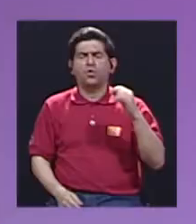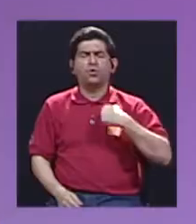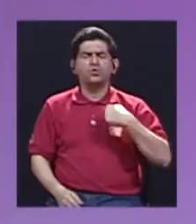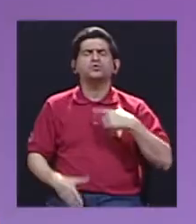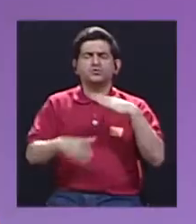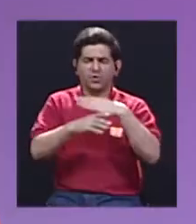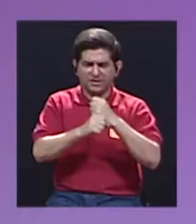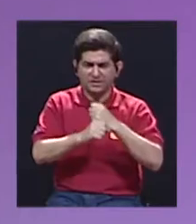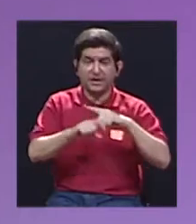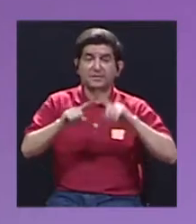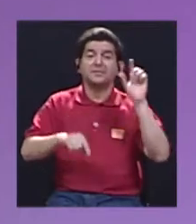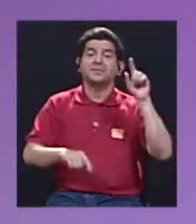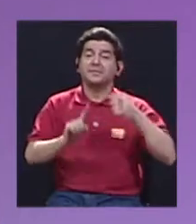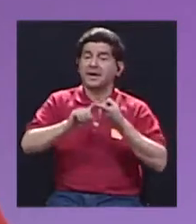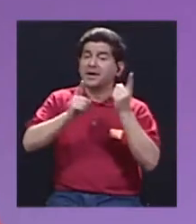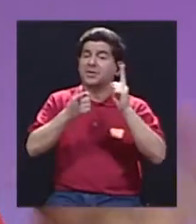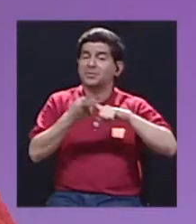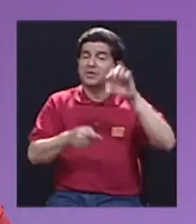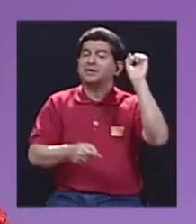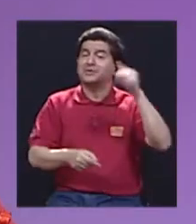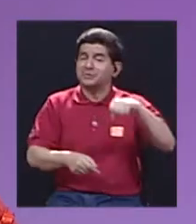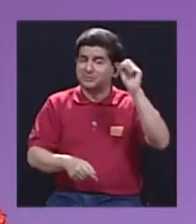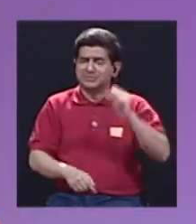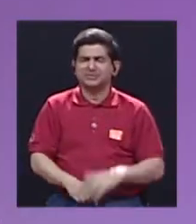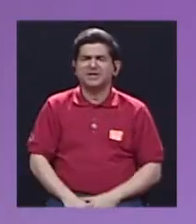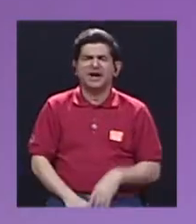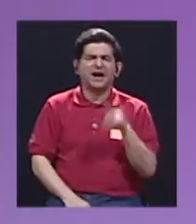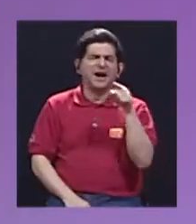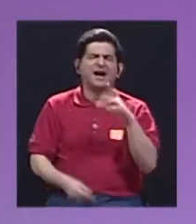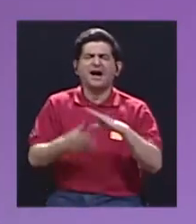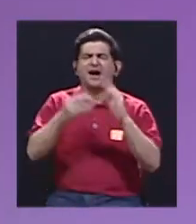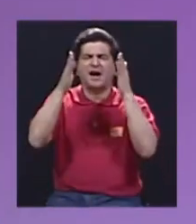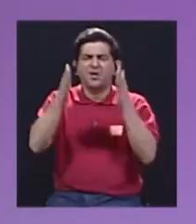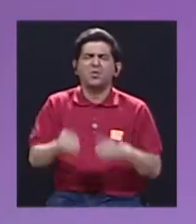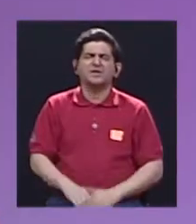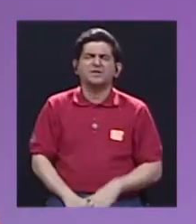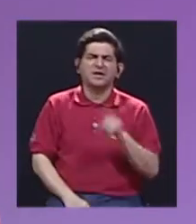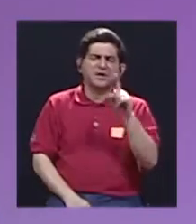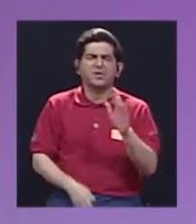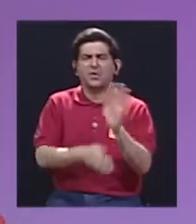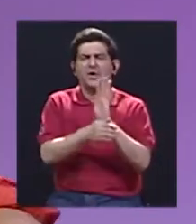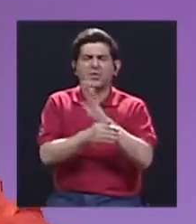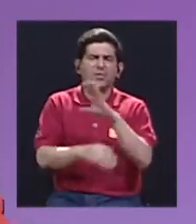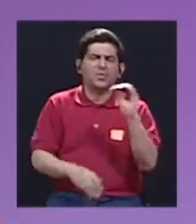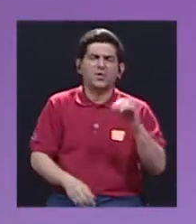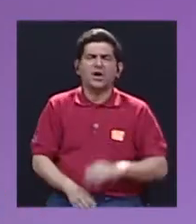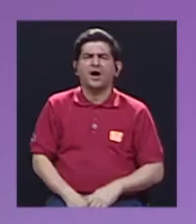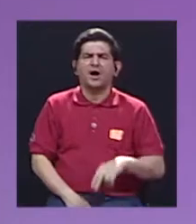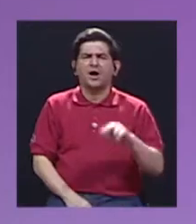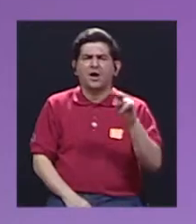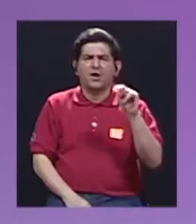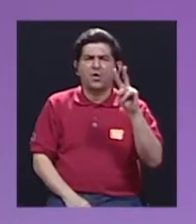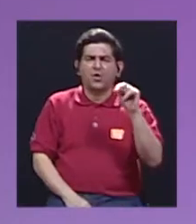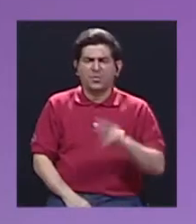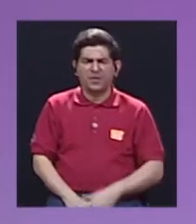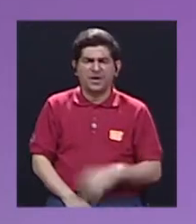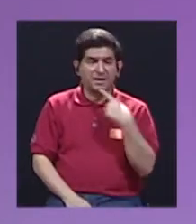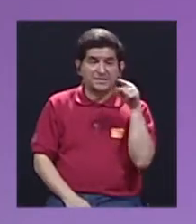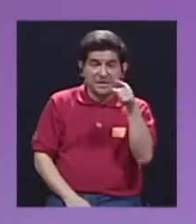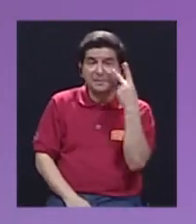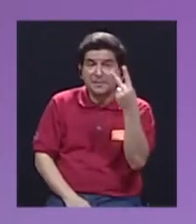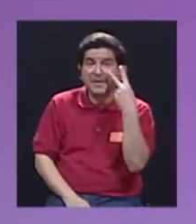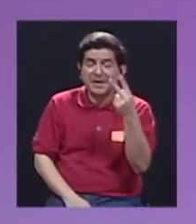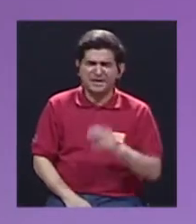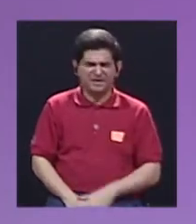los amigos si todo que había cuento es un personaje de cuentero en una novela una nueva película tenéis que ver lo que hay un cuentero yo decía tan